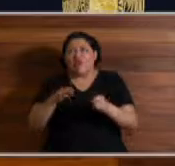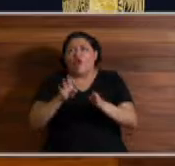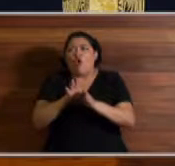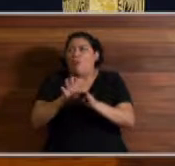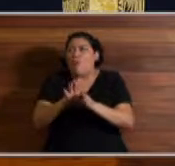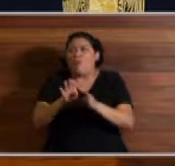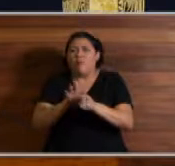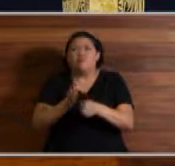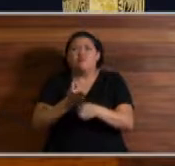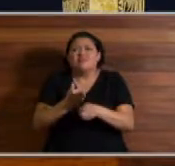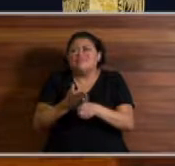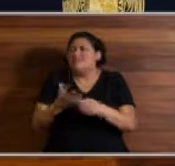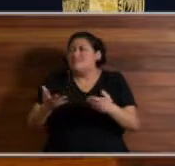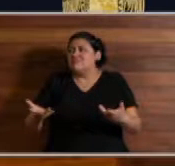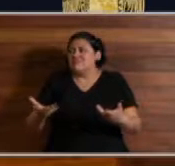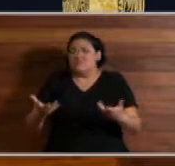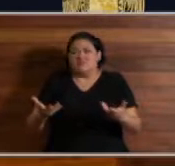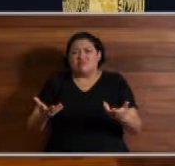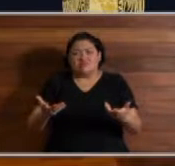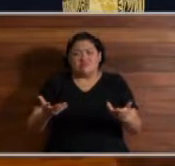este juicio, yo diría,